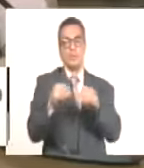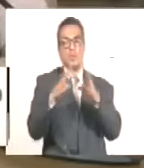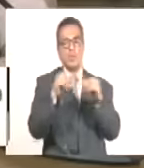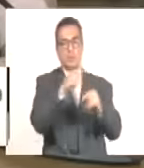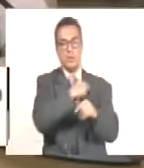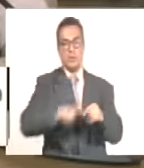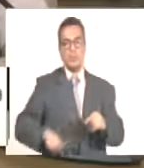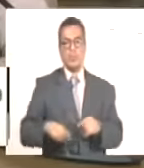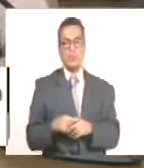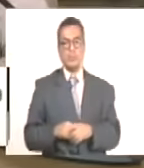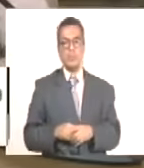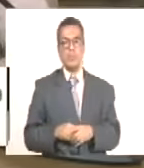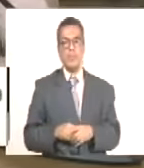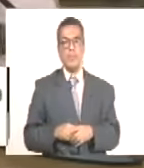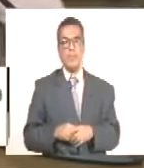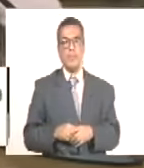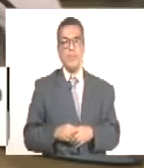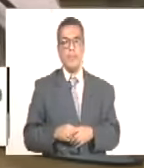ciudadano presidente.